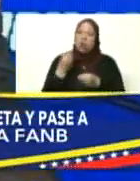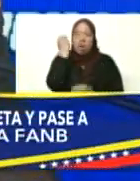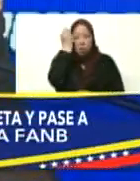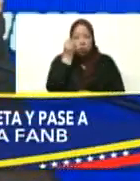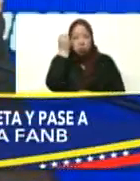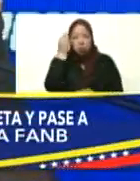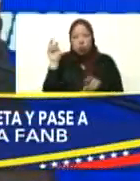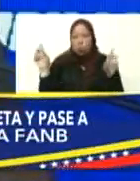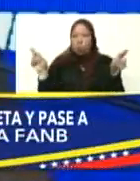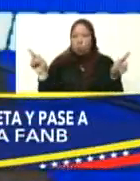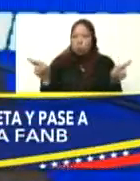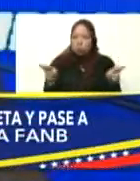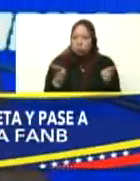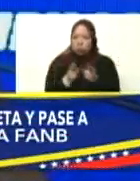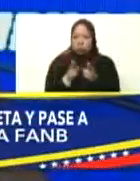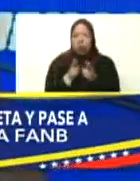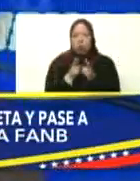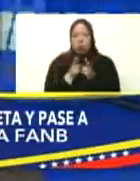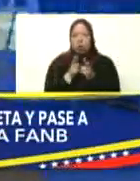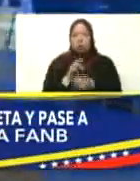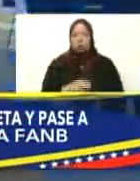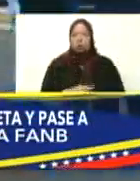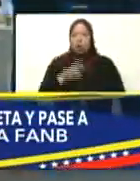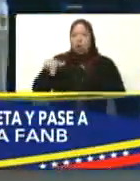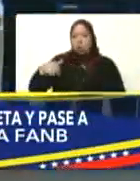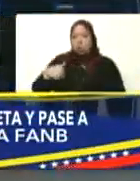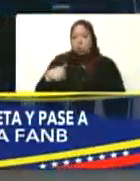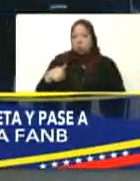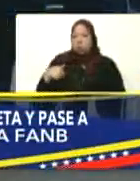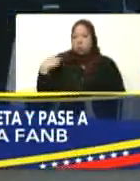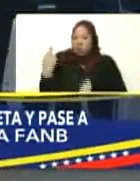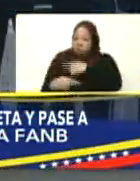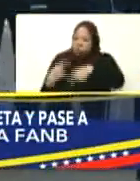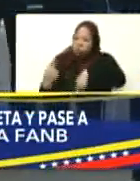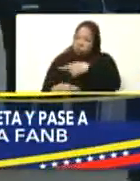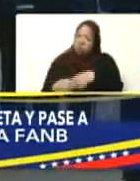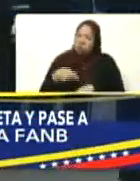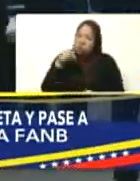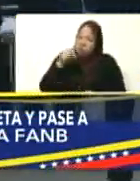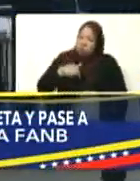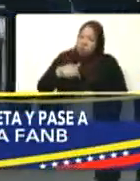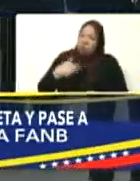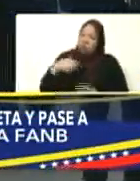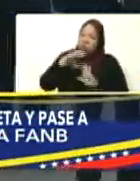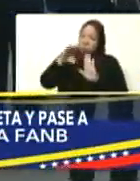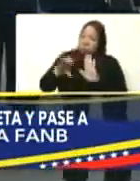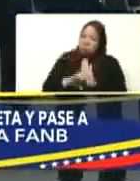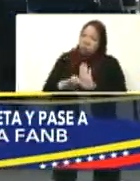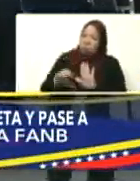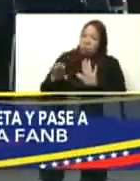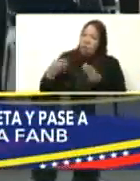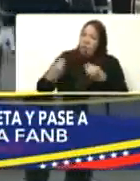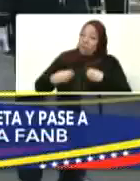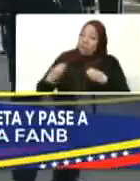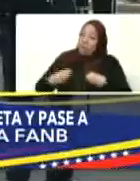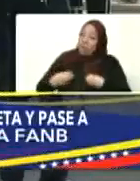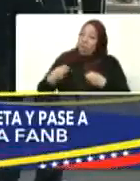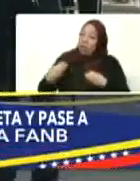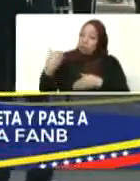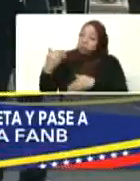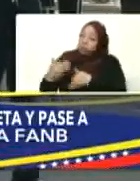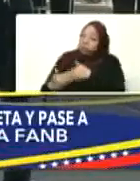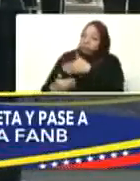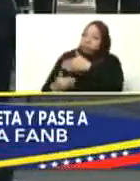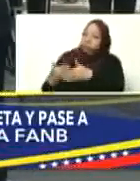reflexión. Para nosotros como revolucionarios, esta gesta constituye una forma de vida que